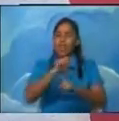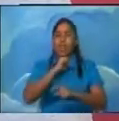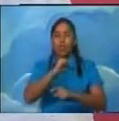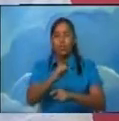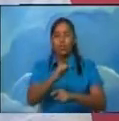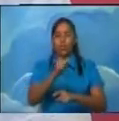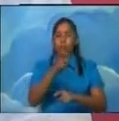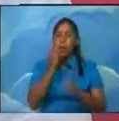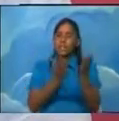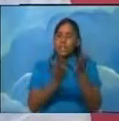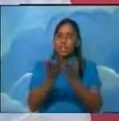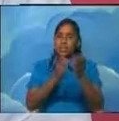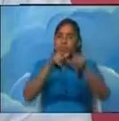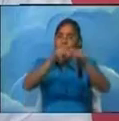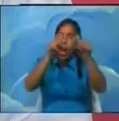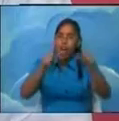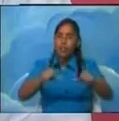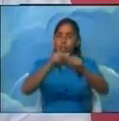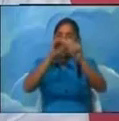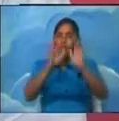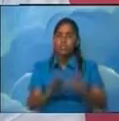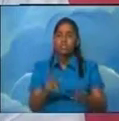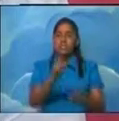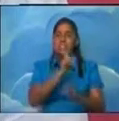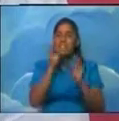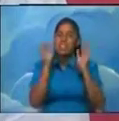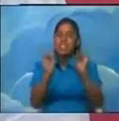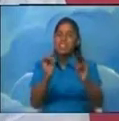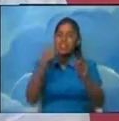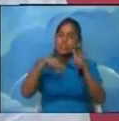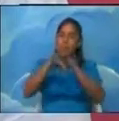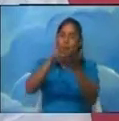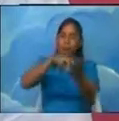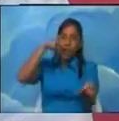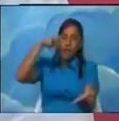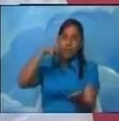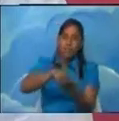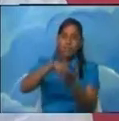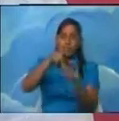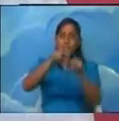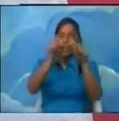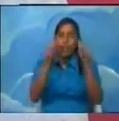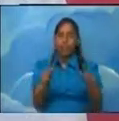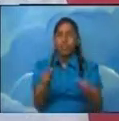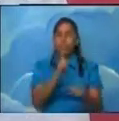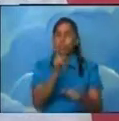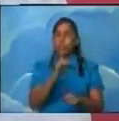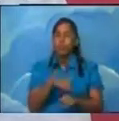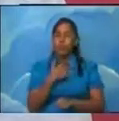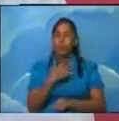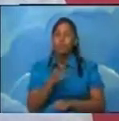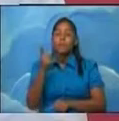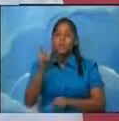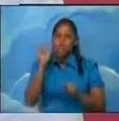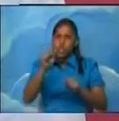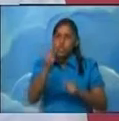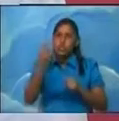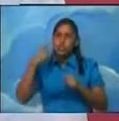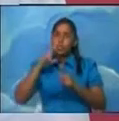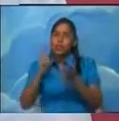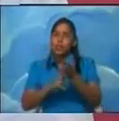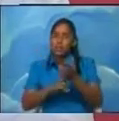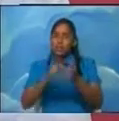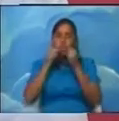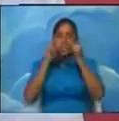a estar sirviendo a dioses ajenos ni se van a inclinar a ellos. va a haber bendición, va a haber